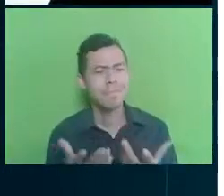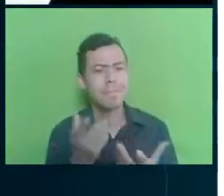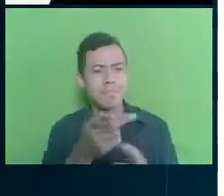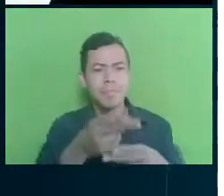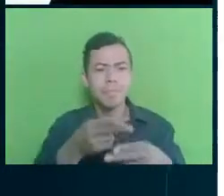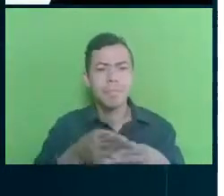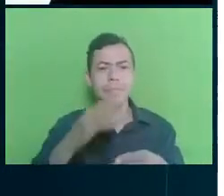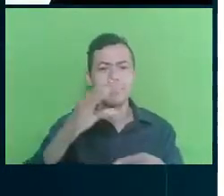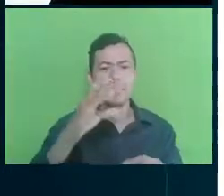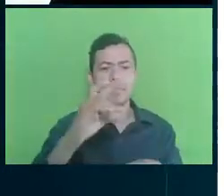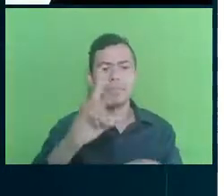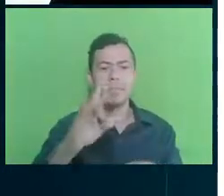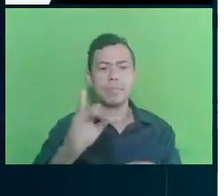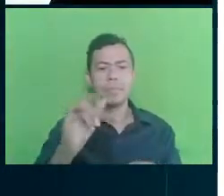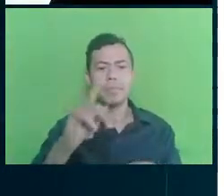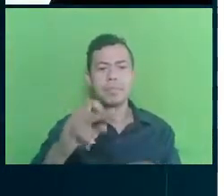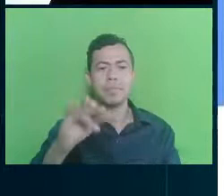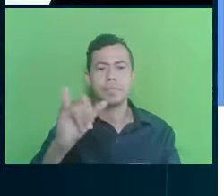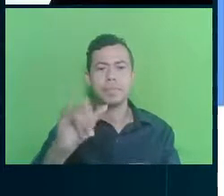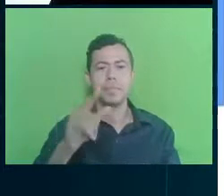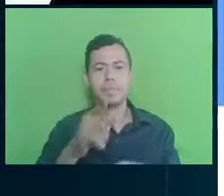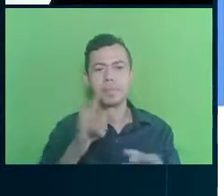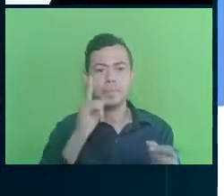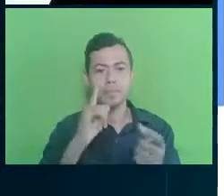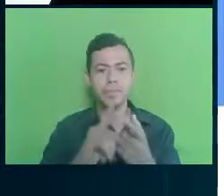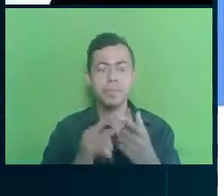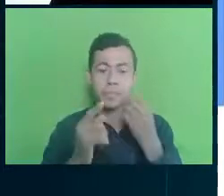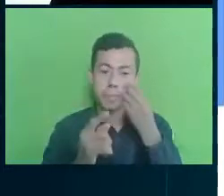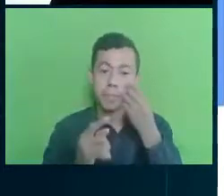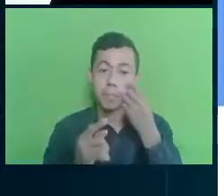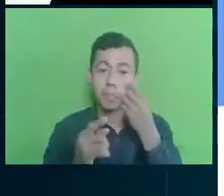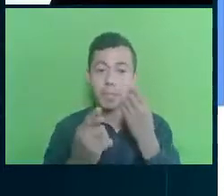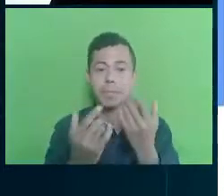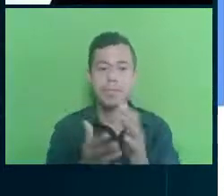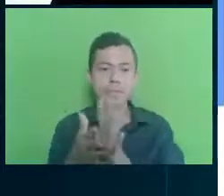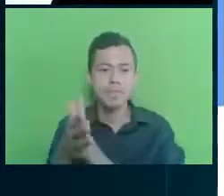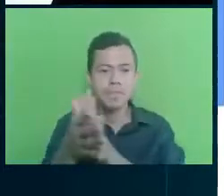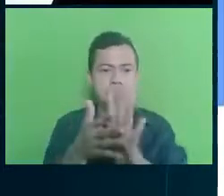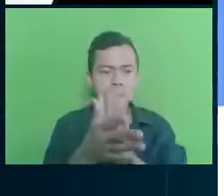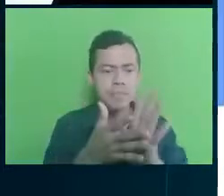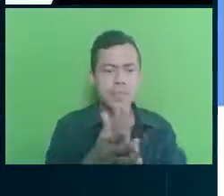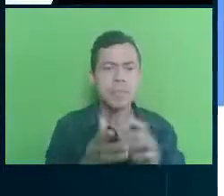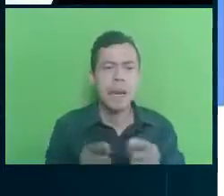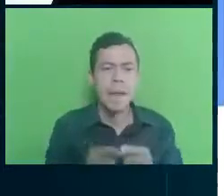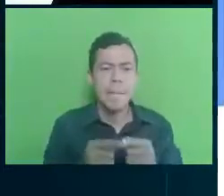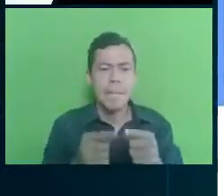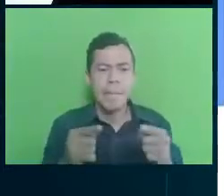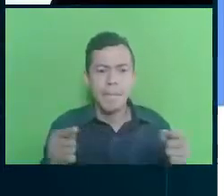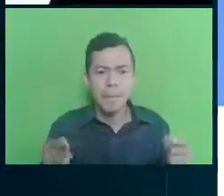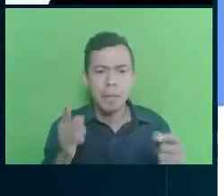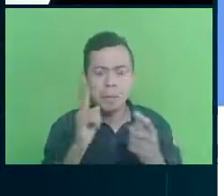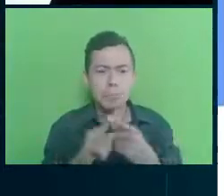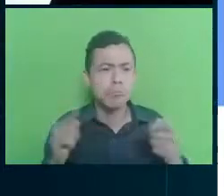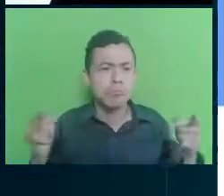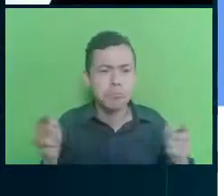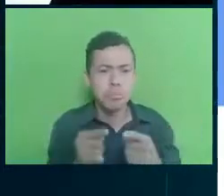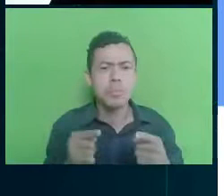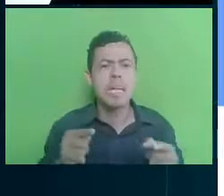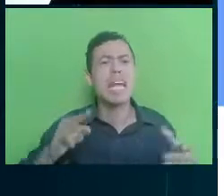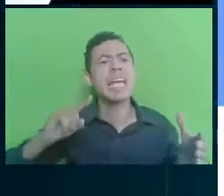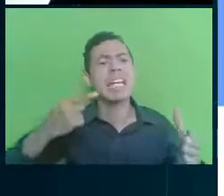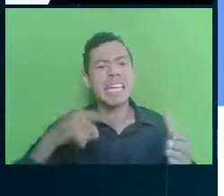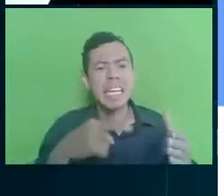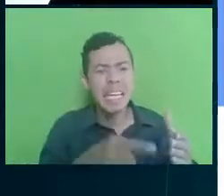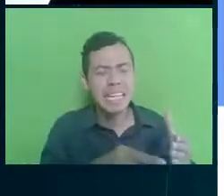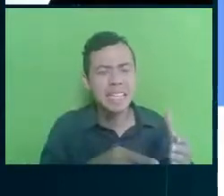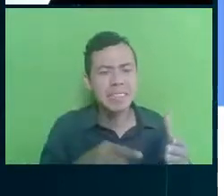Crispin Vélez, Cloud AI Architect de Google Cloud. Y vamos a tener una agenda bastante corta. Vamos a revisar qué es inteligencia